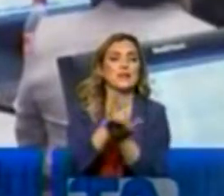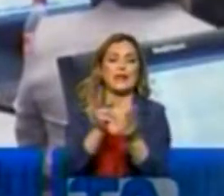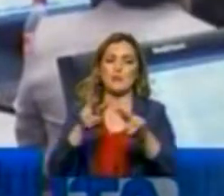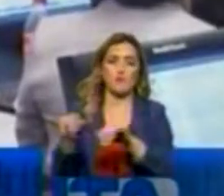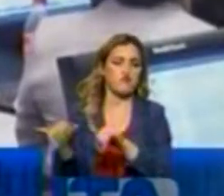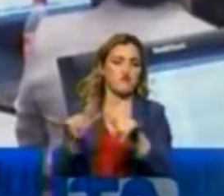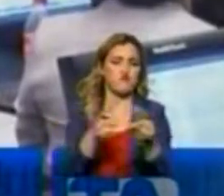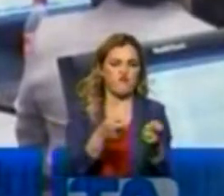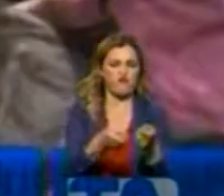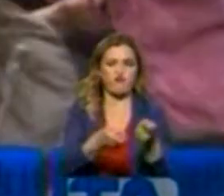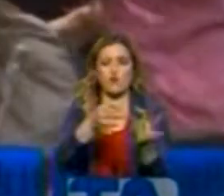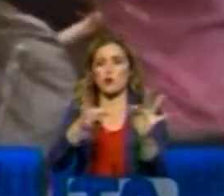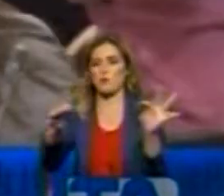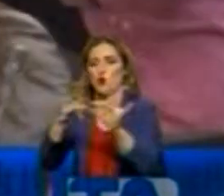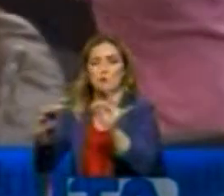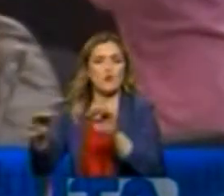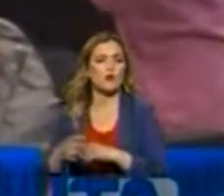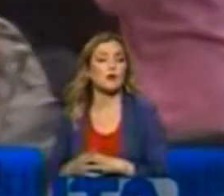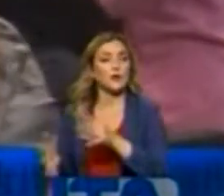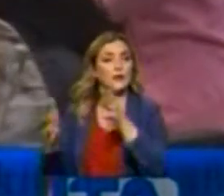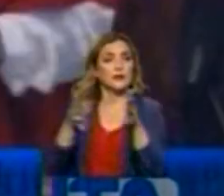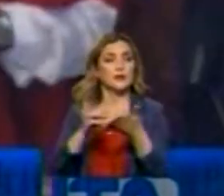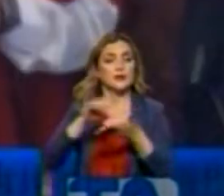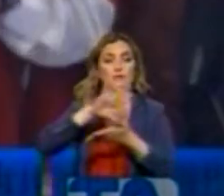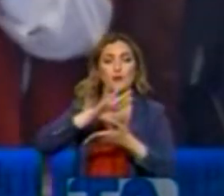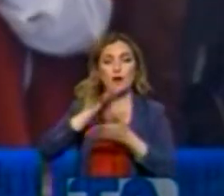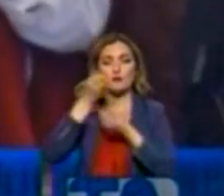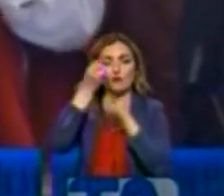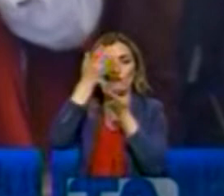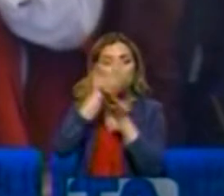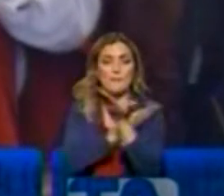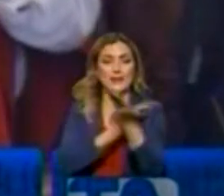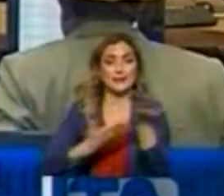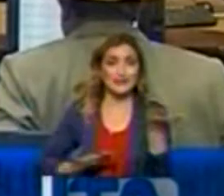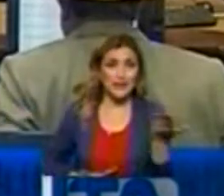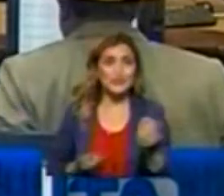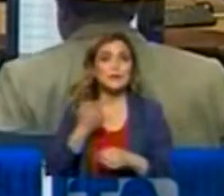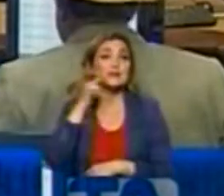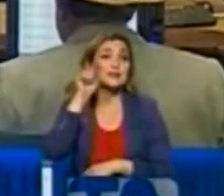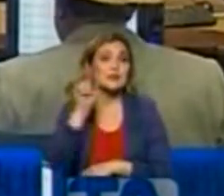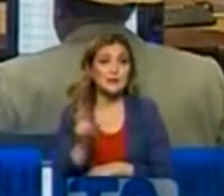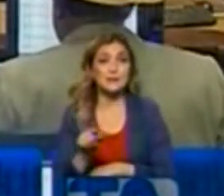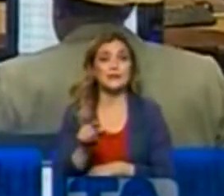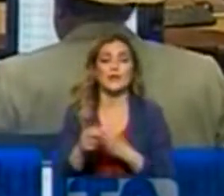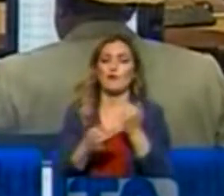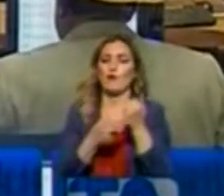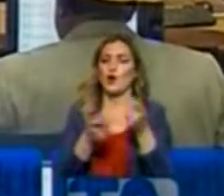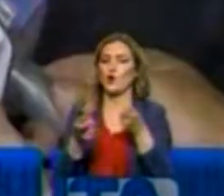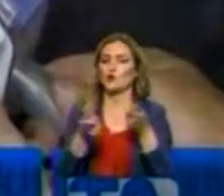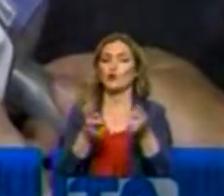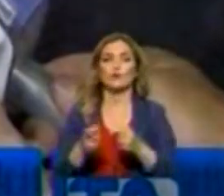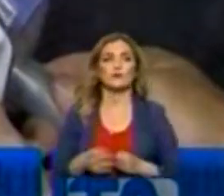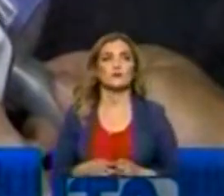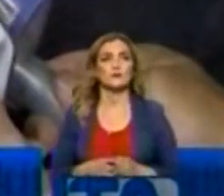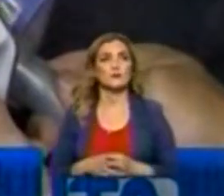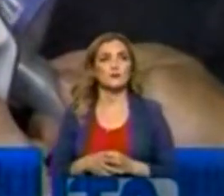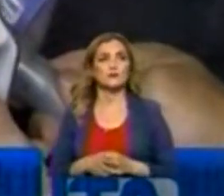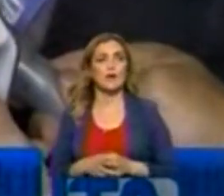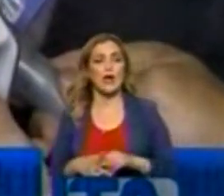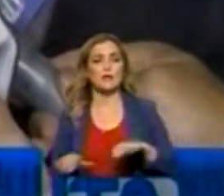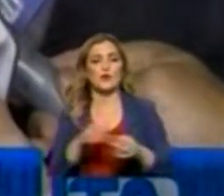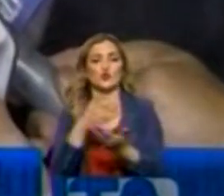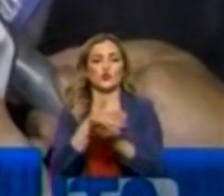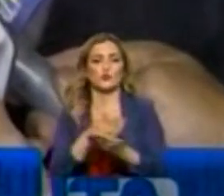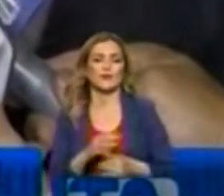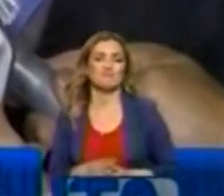Otros anuncios se hicieron, por ejemplo, desde la Asamblea Nacional. Su presidente, César Litardo, aseguró que se refuerzan los controles. Se van a suspender algunas